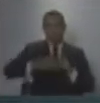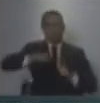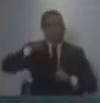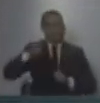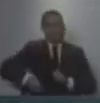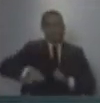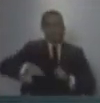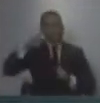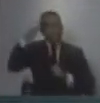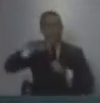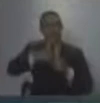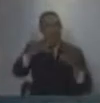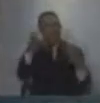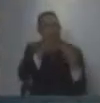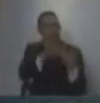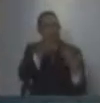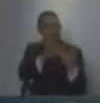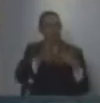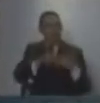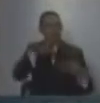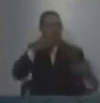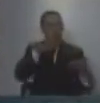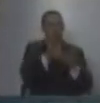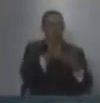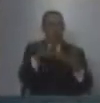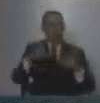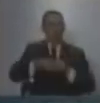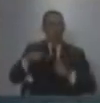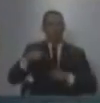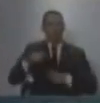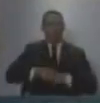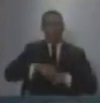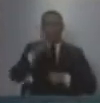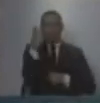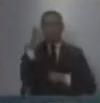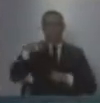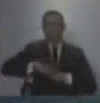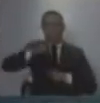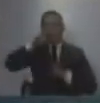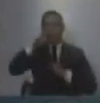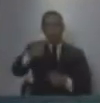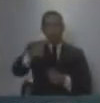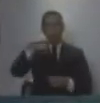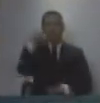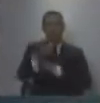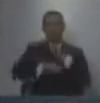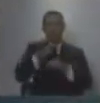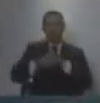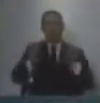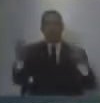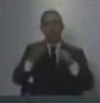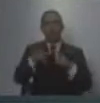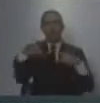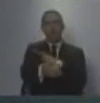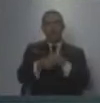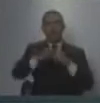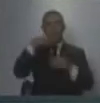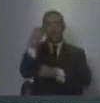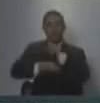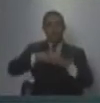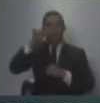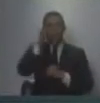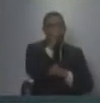la inseguridad, inauguramos la sala de monitoreo en el FUNSAS 171. Instalamos cámaras de vigilancia en